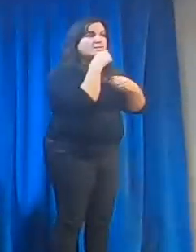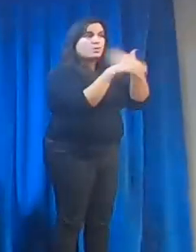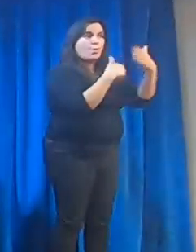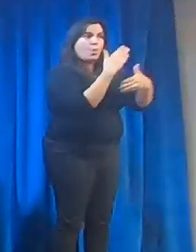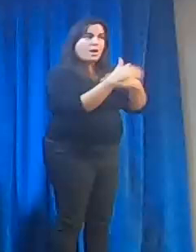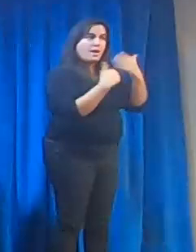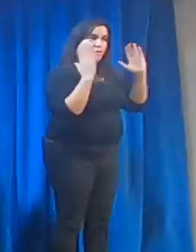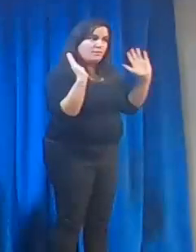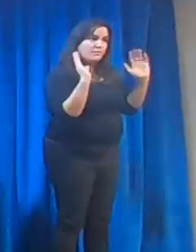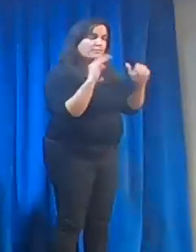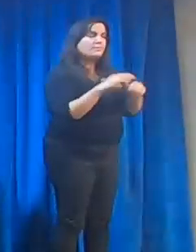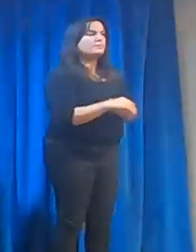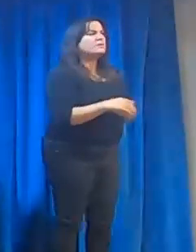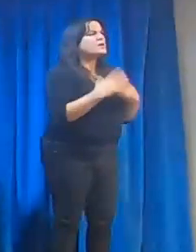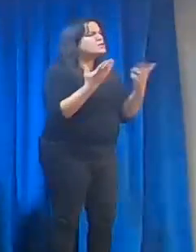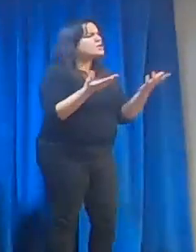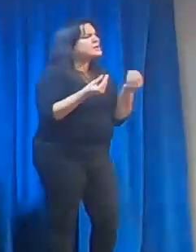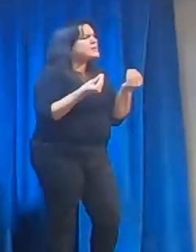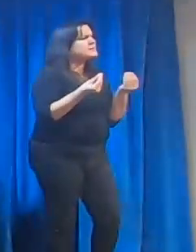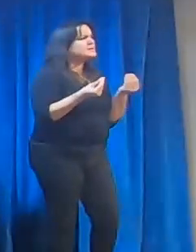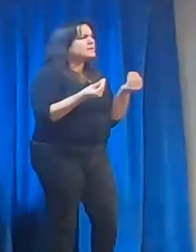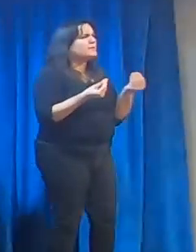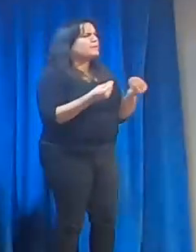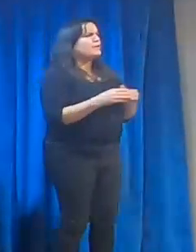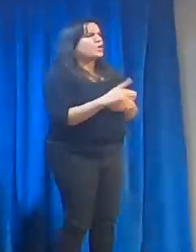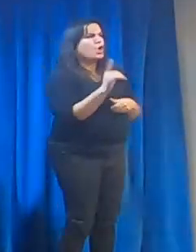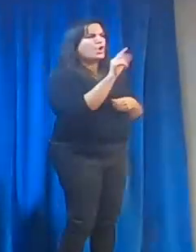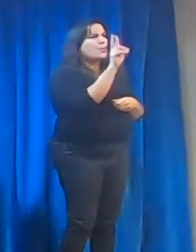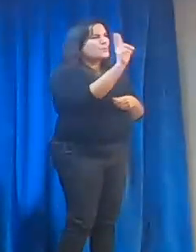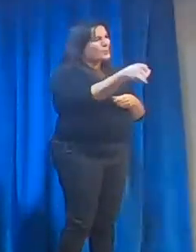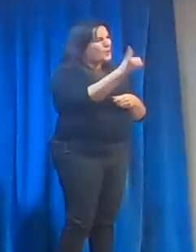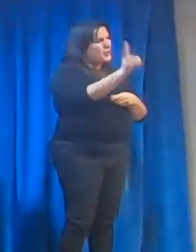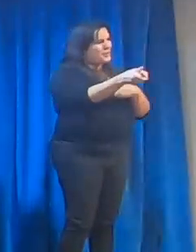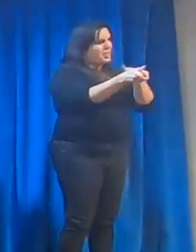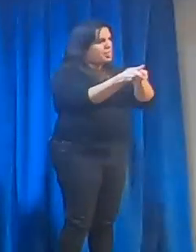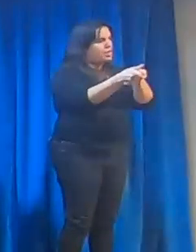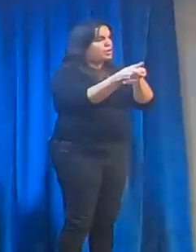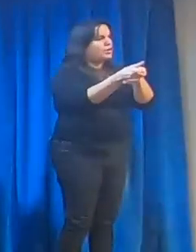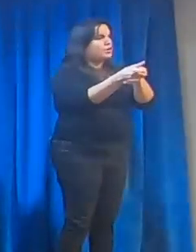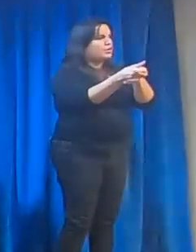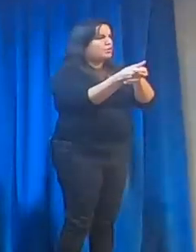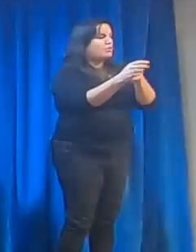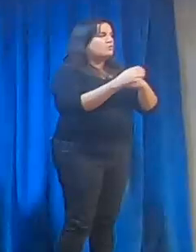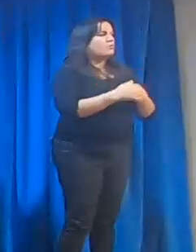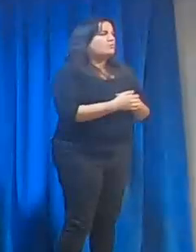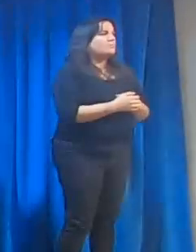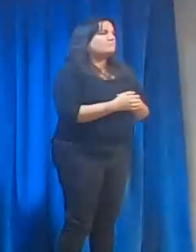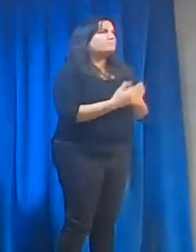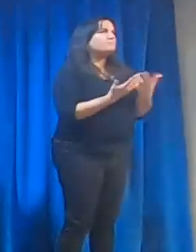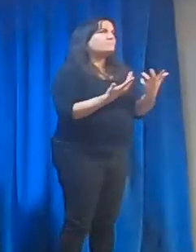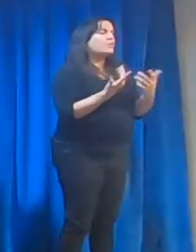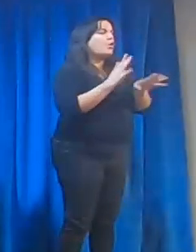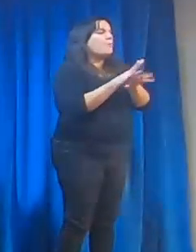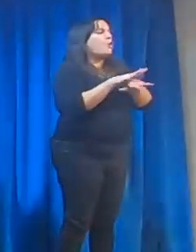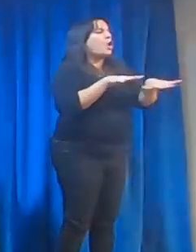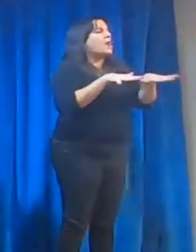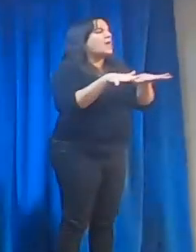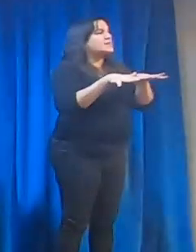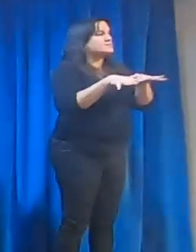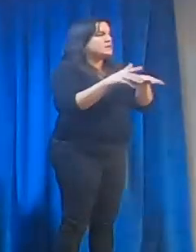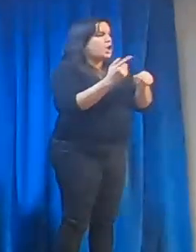O sea, ¿qué hacemos? Lo que no prohibimos es la acción. Prohibimos